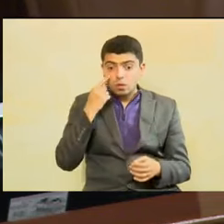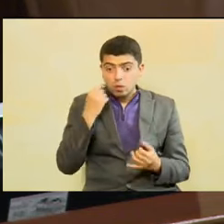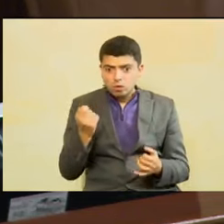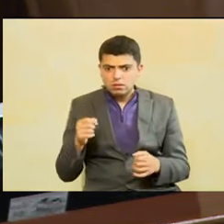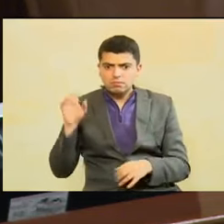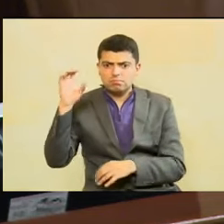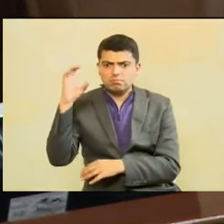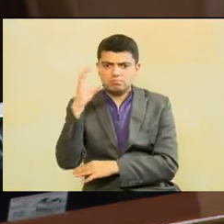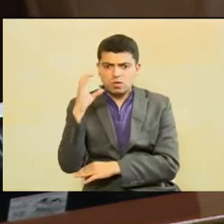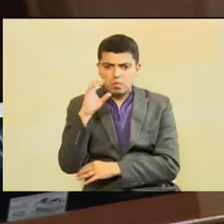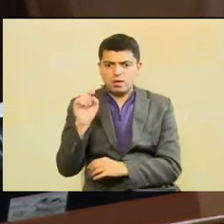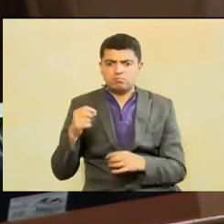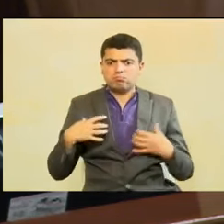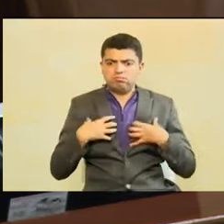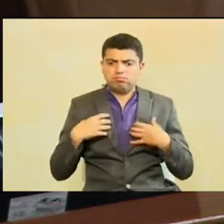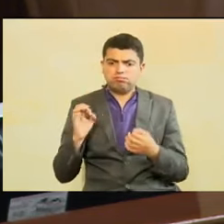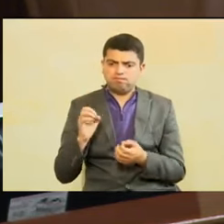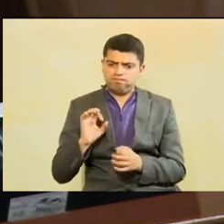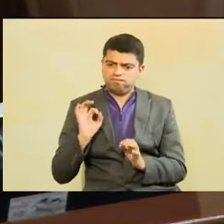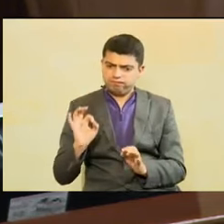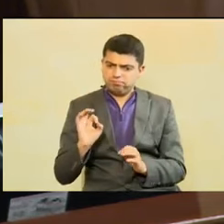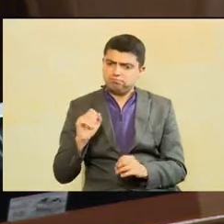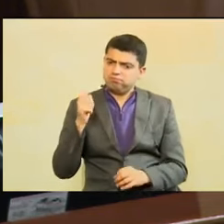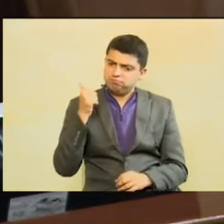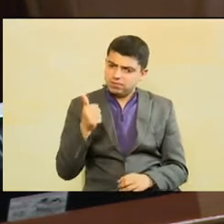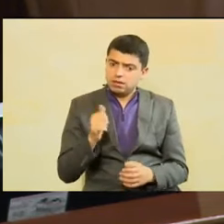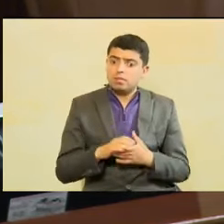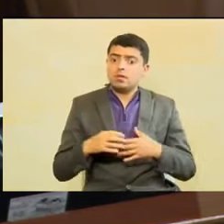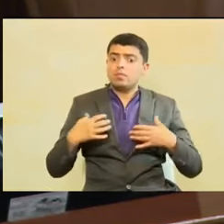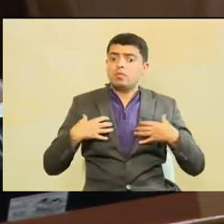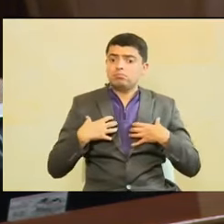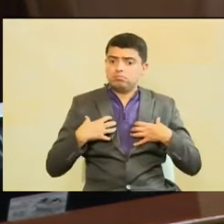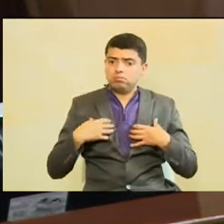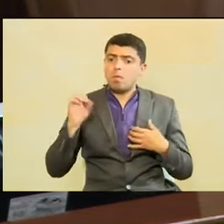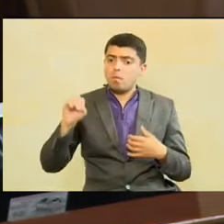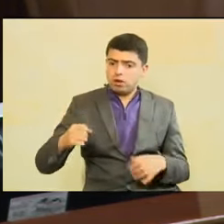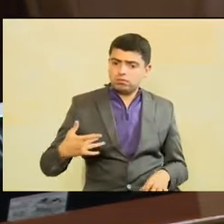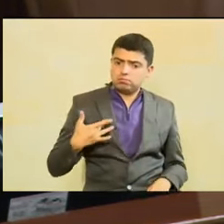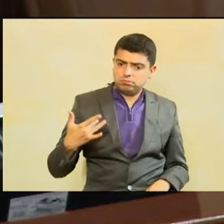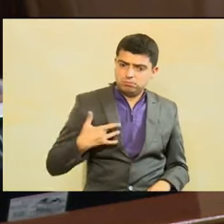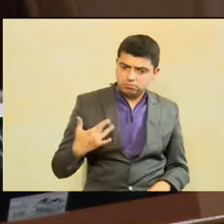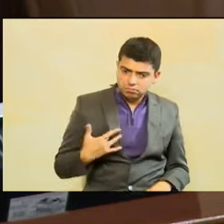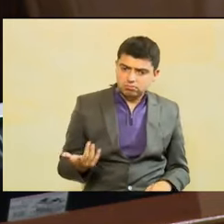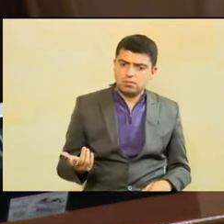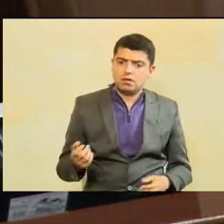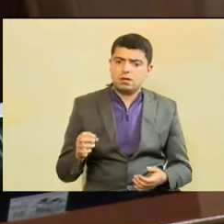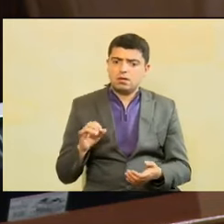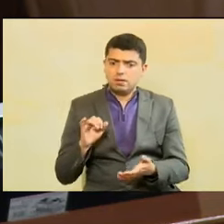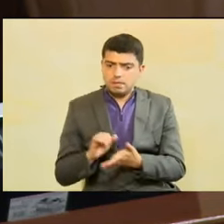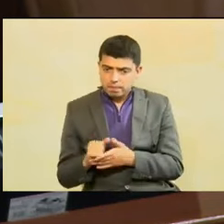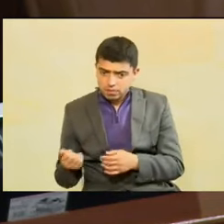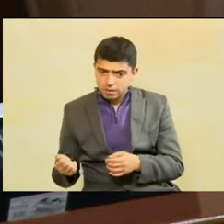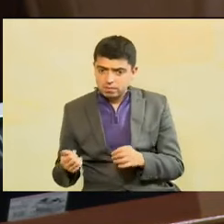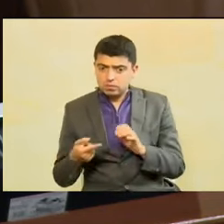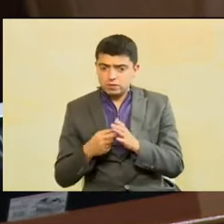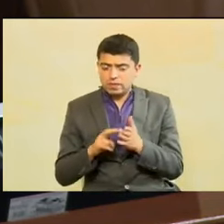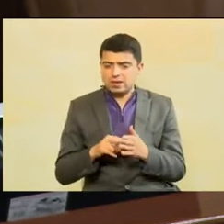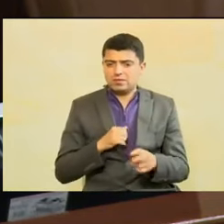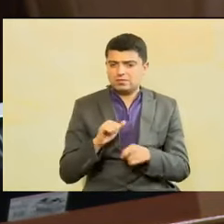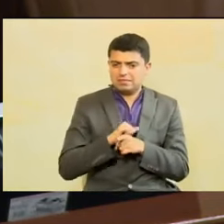que considera los animales como seres capaces de sentir y que nos den la posibilidad de que se eliminen esas